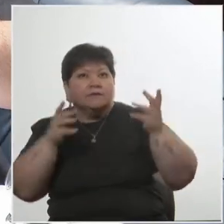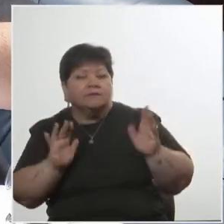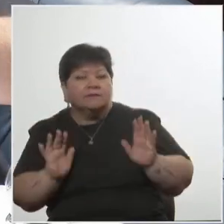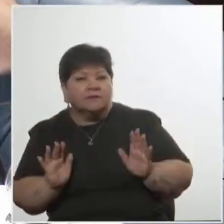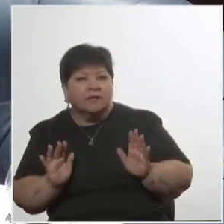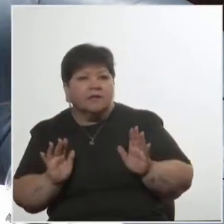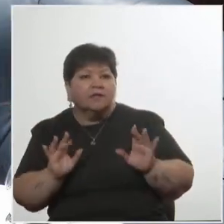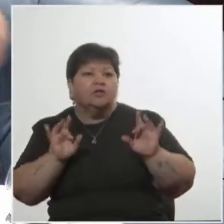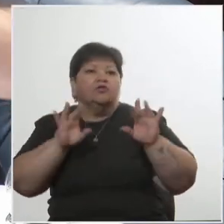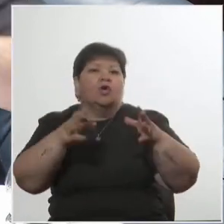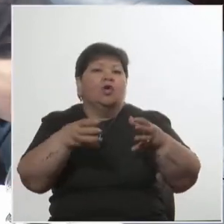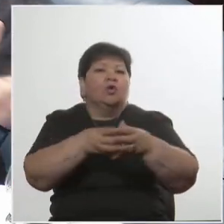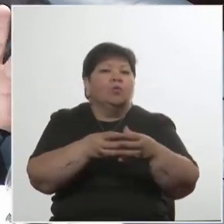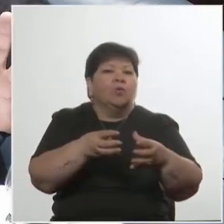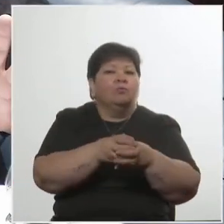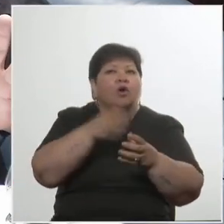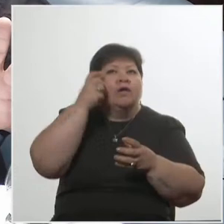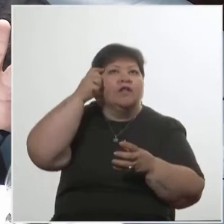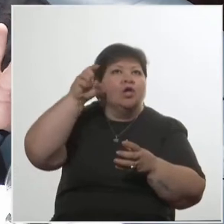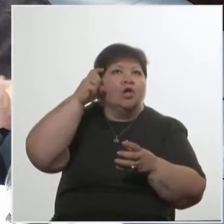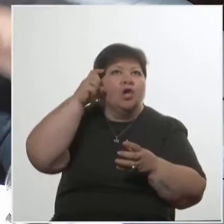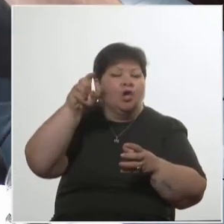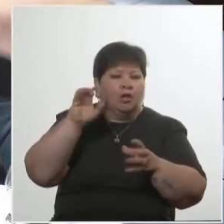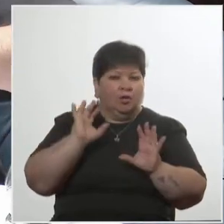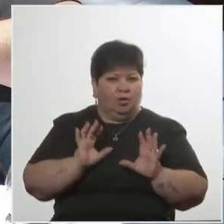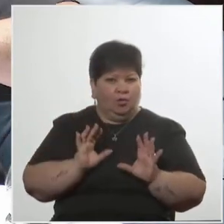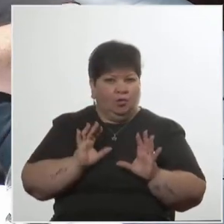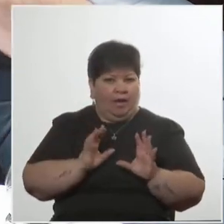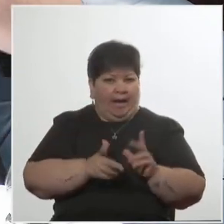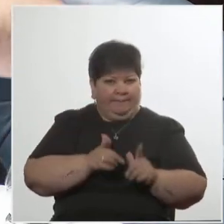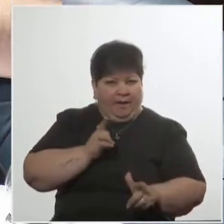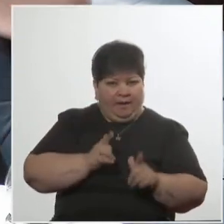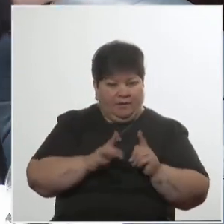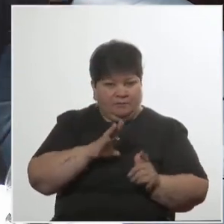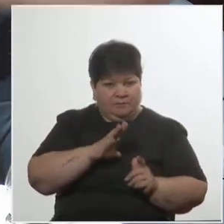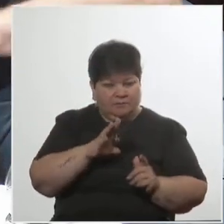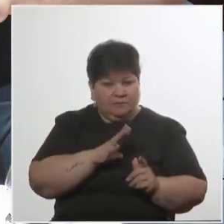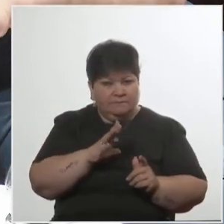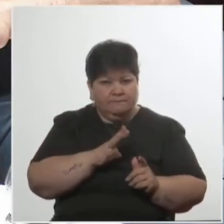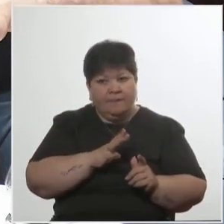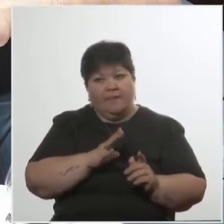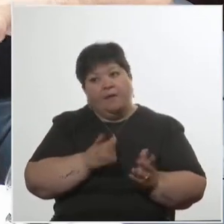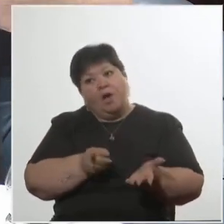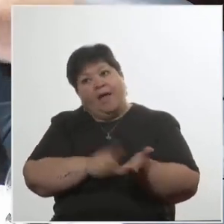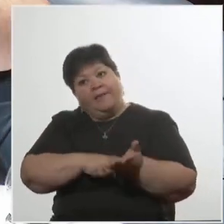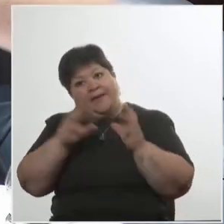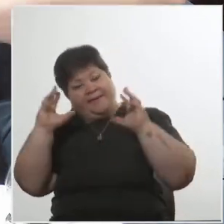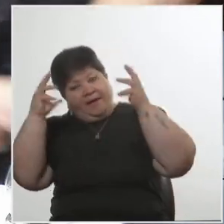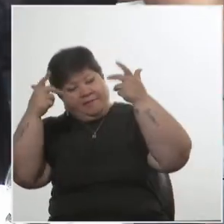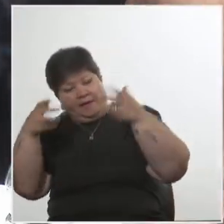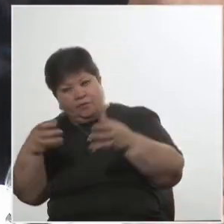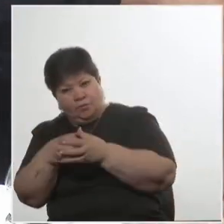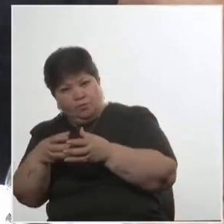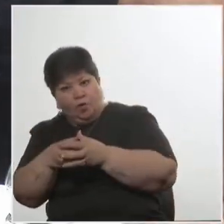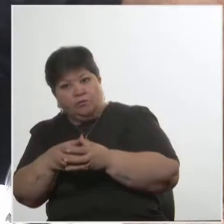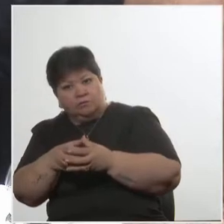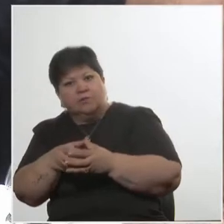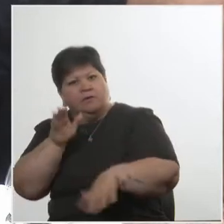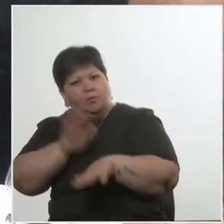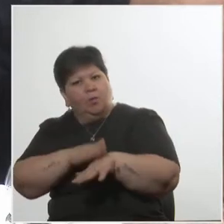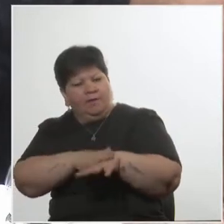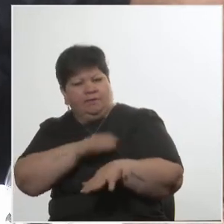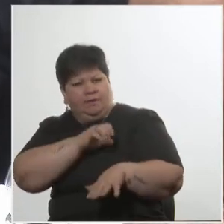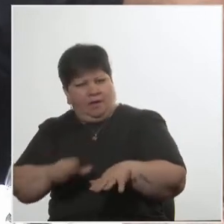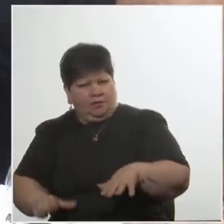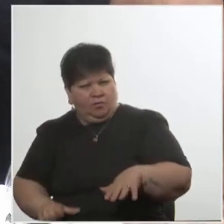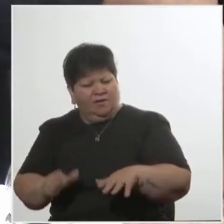de grupos armados ideológicos y no cuando la violencia tuvo aparte de grupos armados complicidad del estado en la década